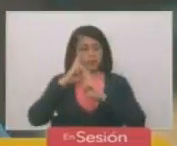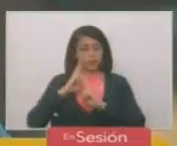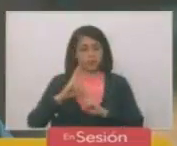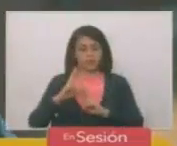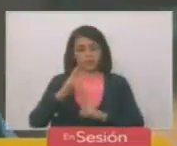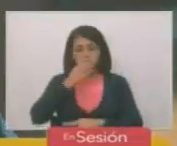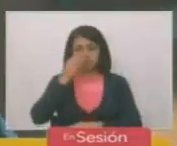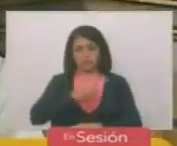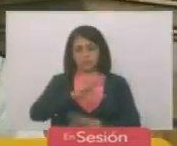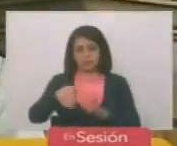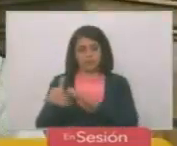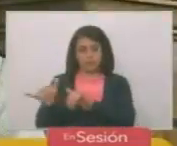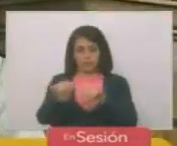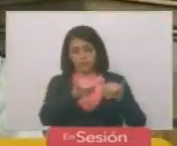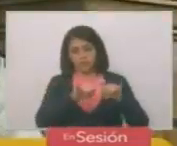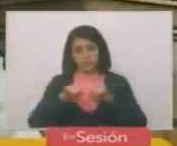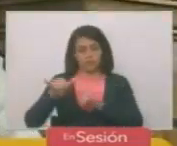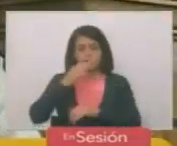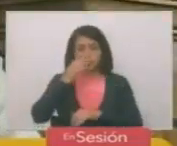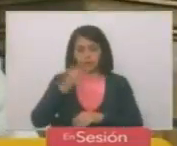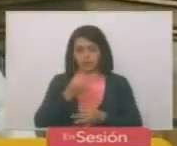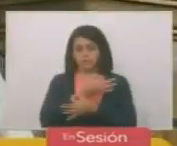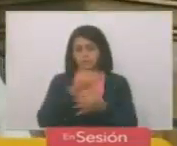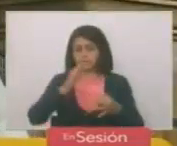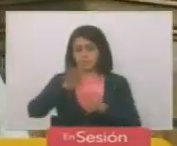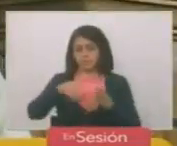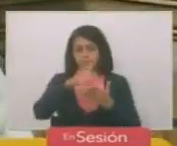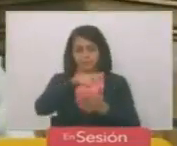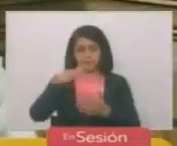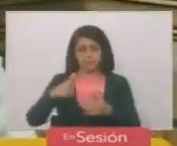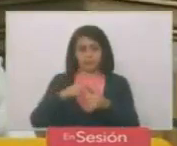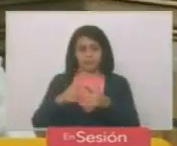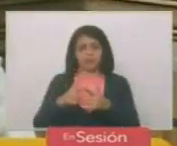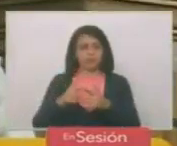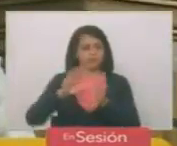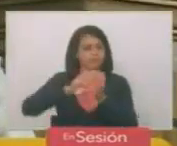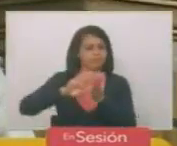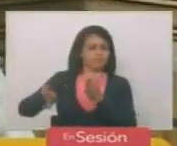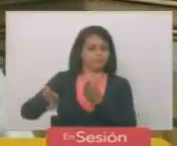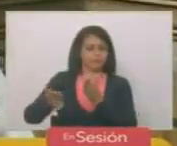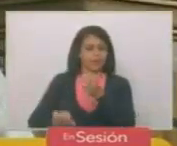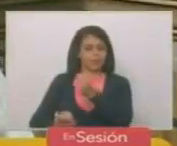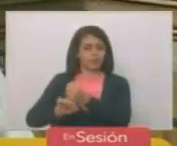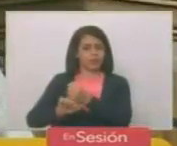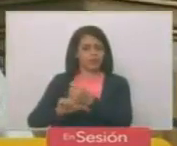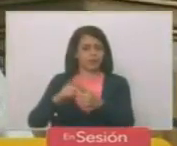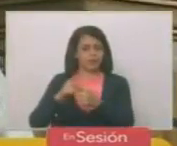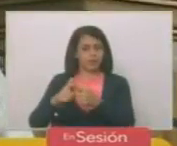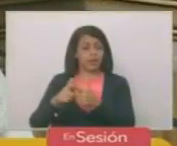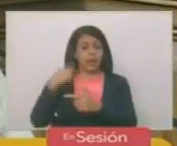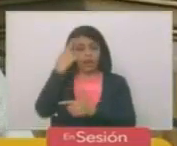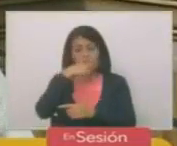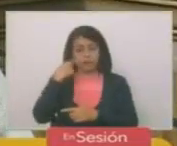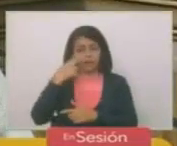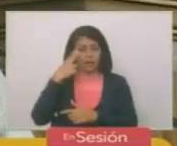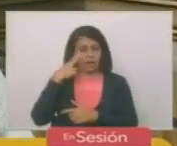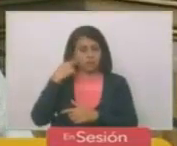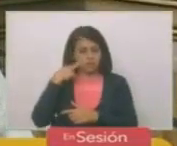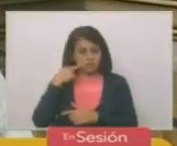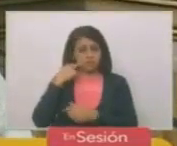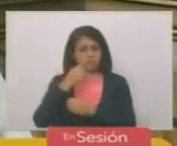y garantizar la igualdad real y efectiva de las personas, sin discriminaciones fundadas en la raza, color,